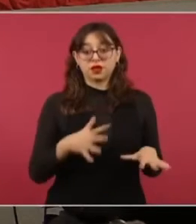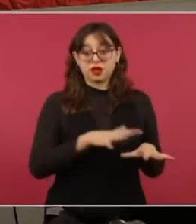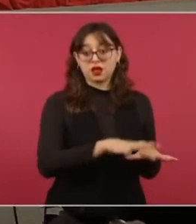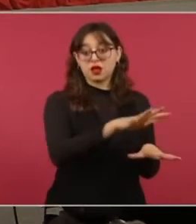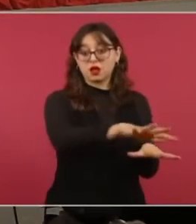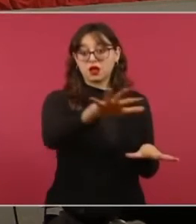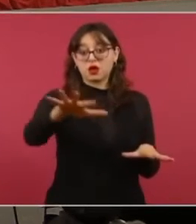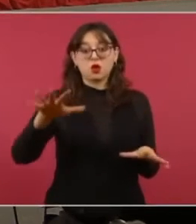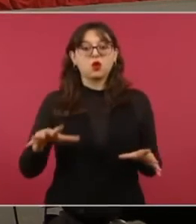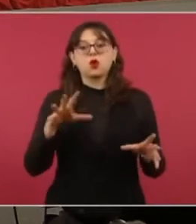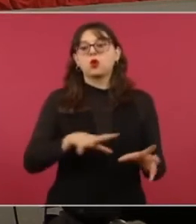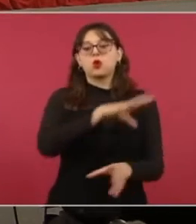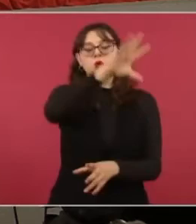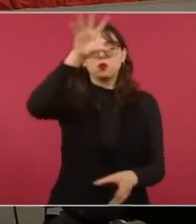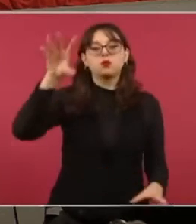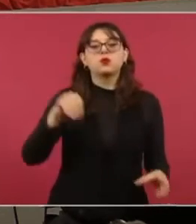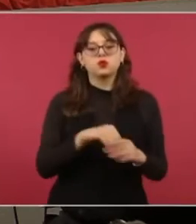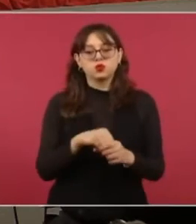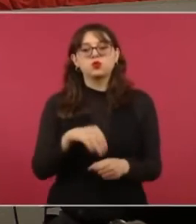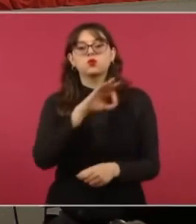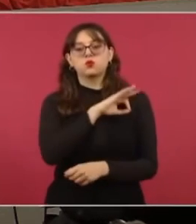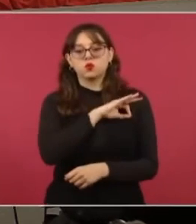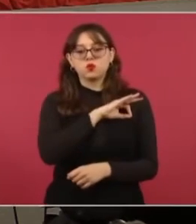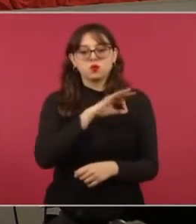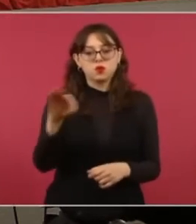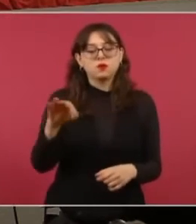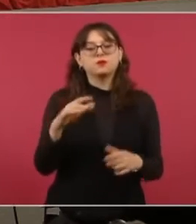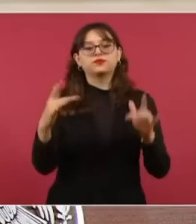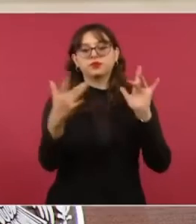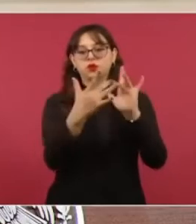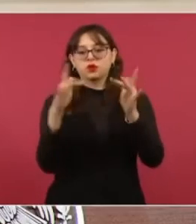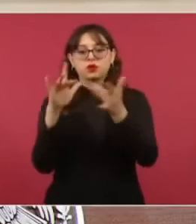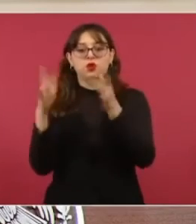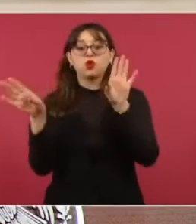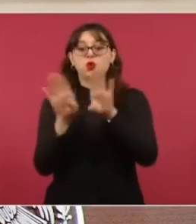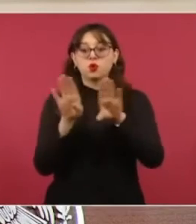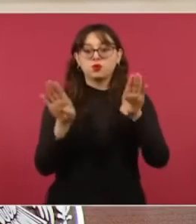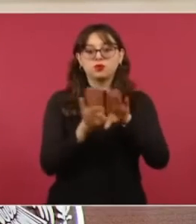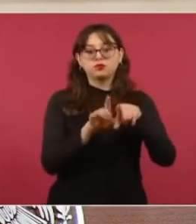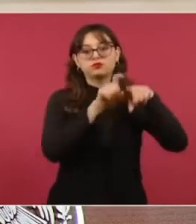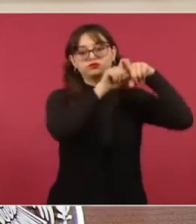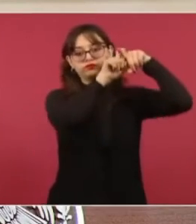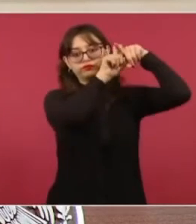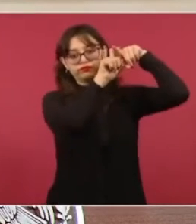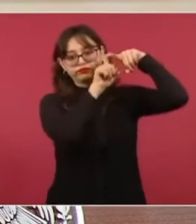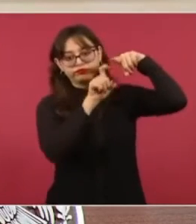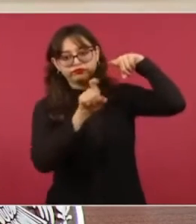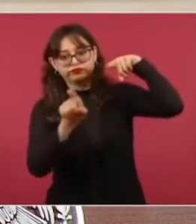comunicación moderna, que es a través del cablebús Chapultepec, que va a ir del Metro